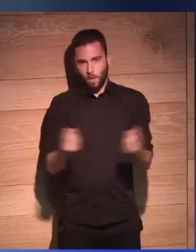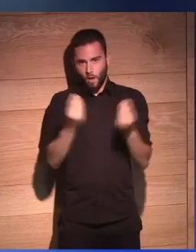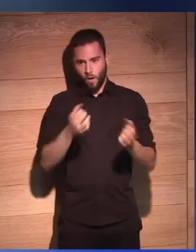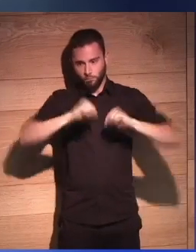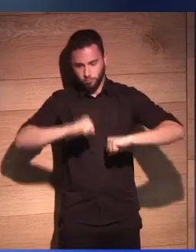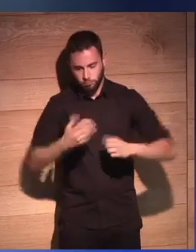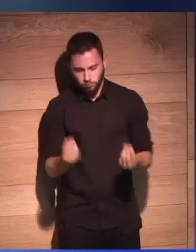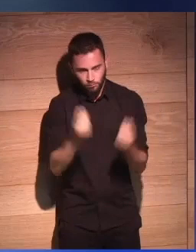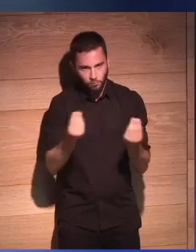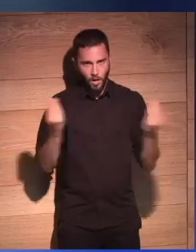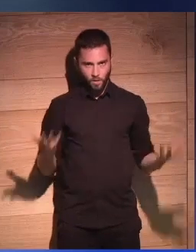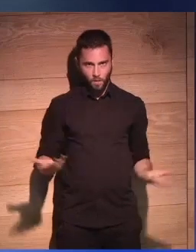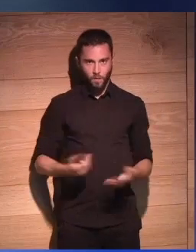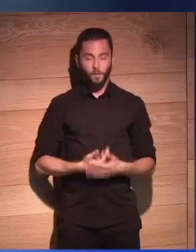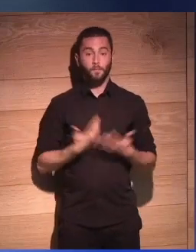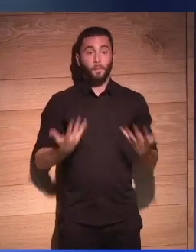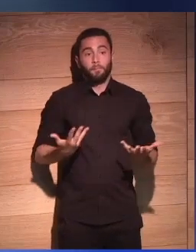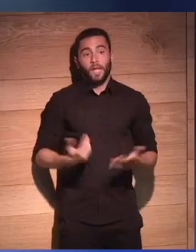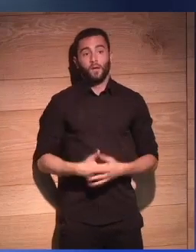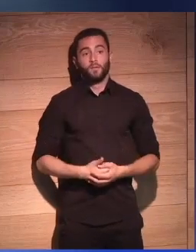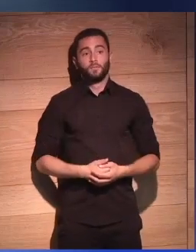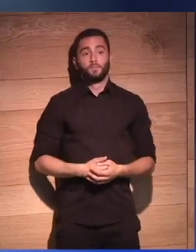envejecimiento. Pero